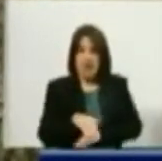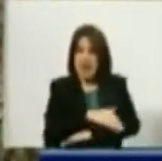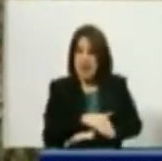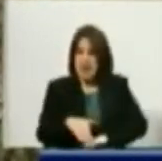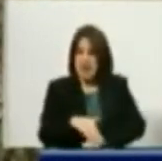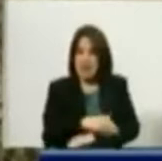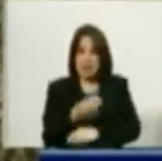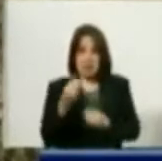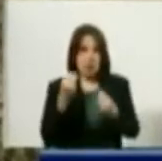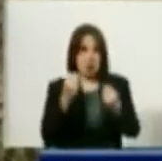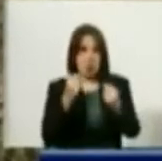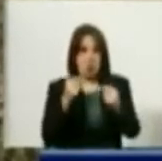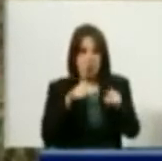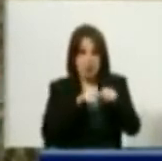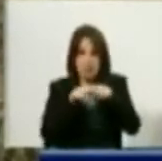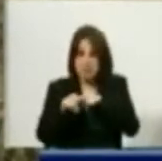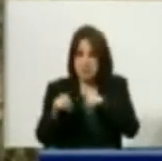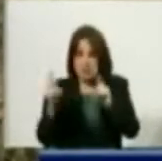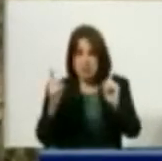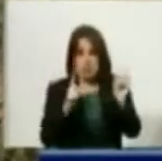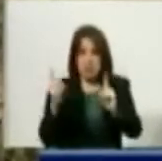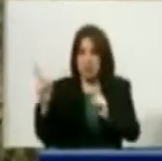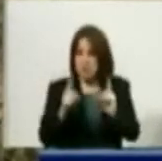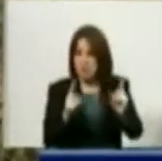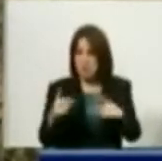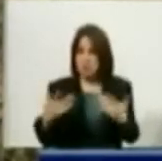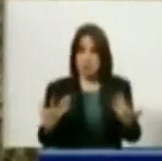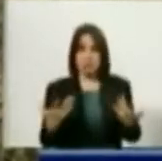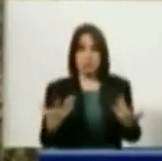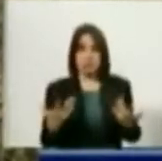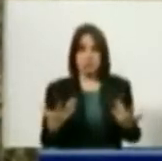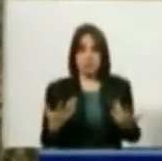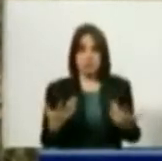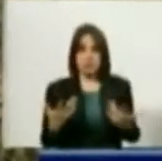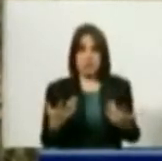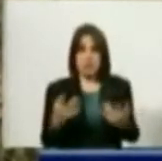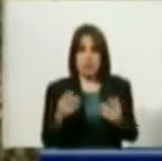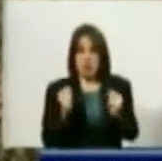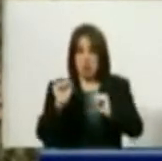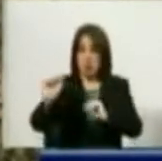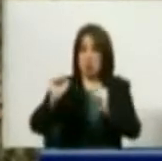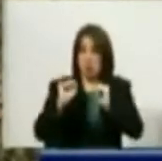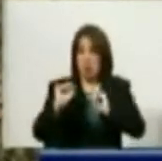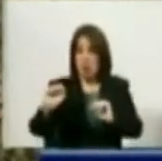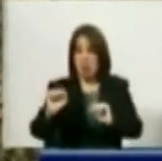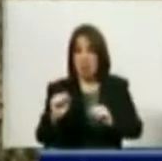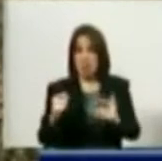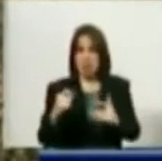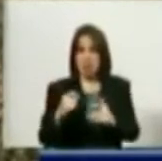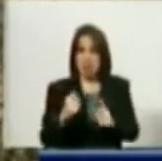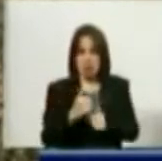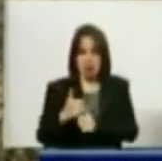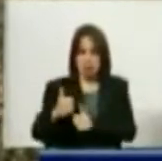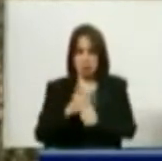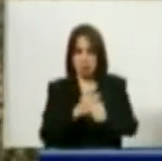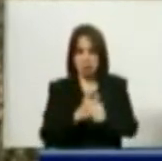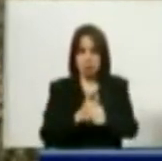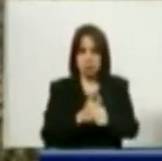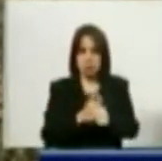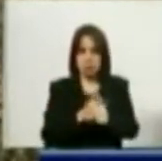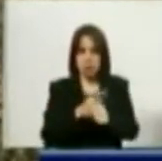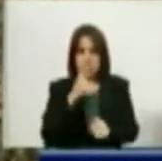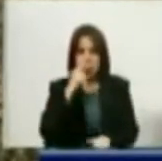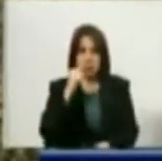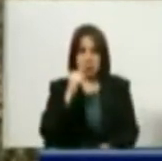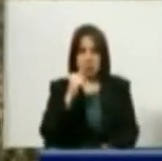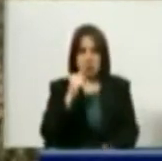asomado ahí compañero Cómo había gente empujando para aparecer detrás del comandante cuando él estaba hablando